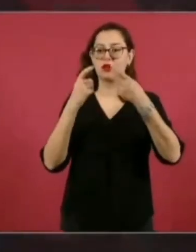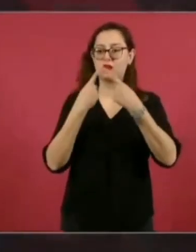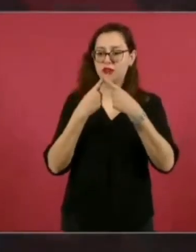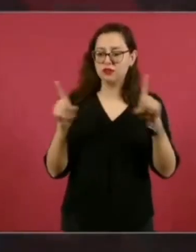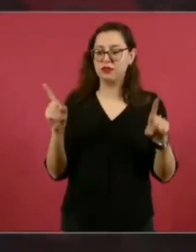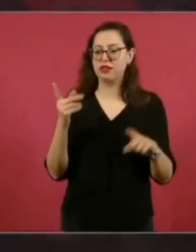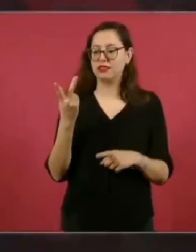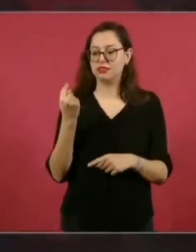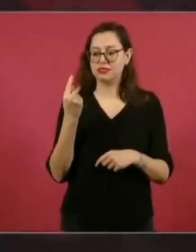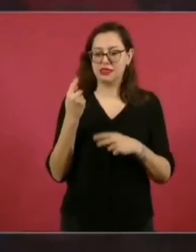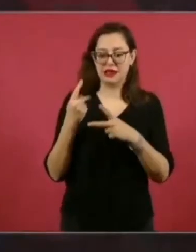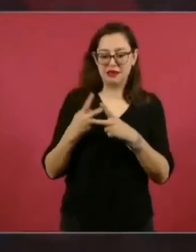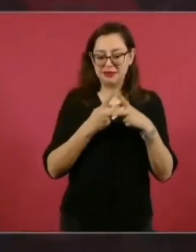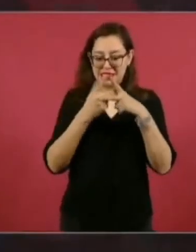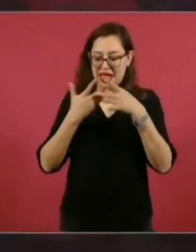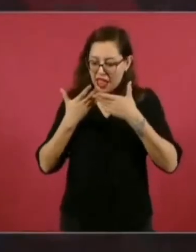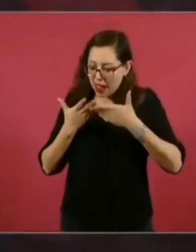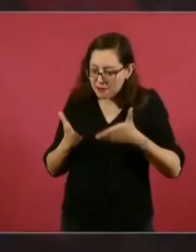Televisa.